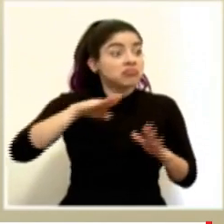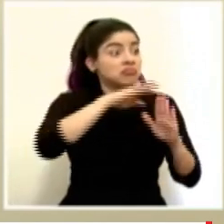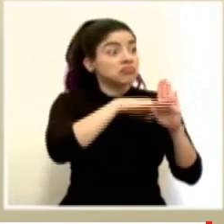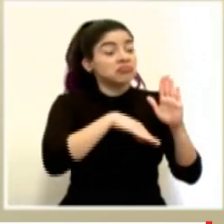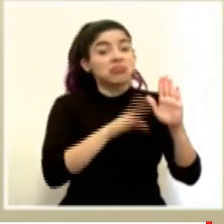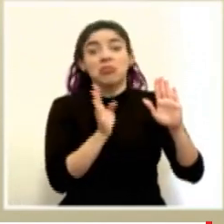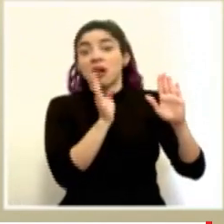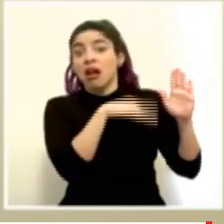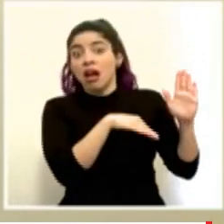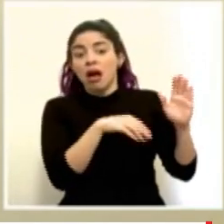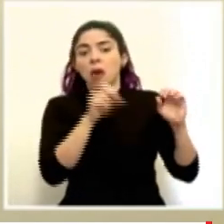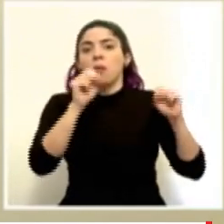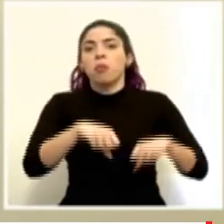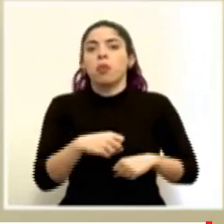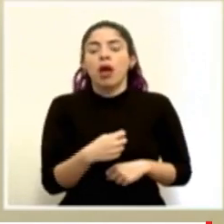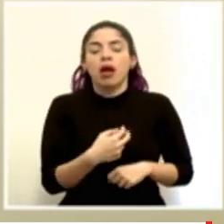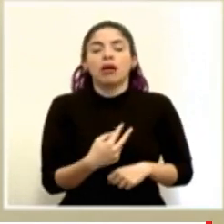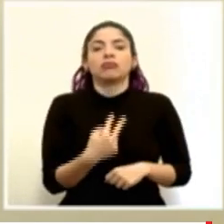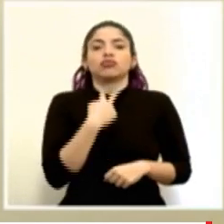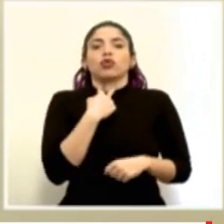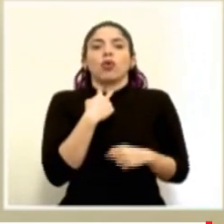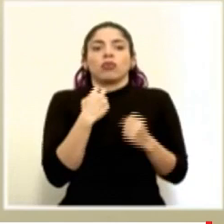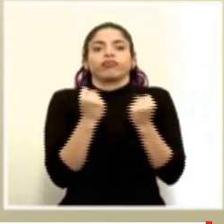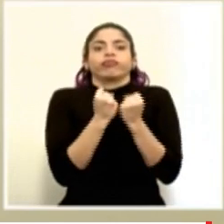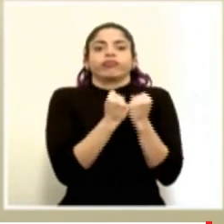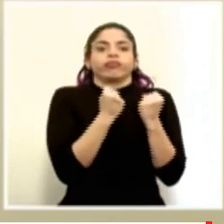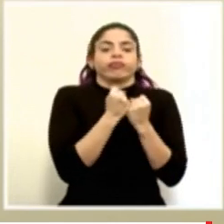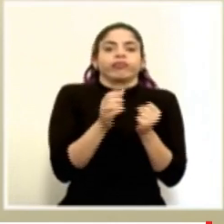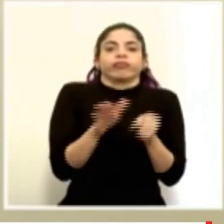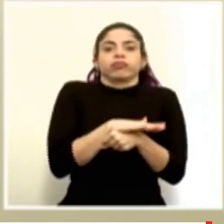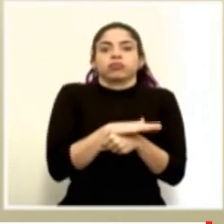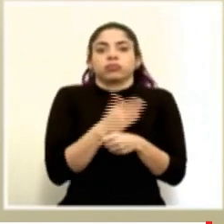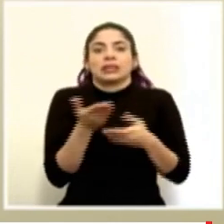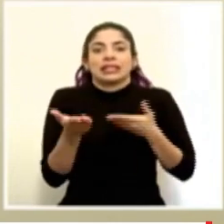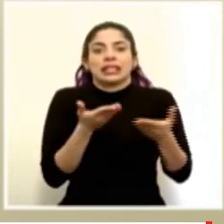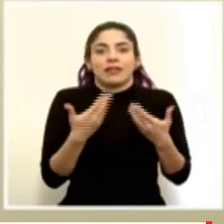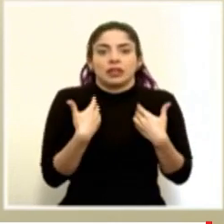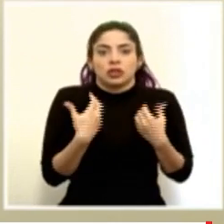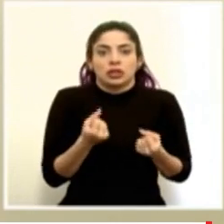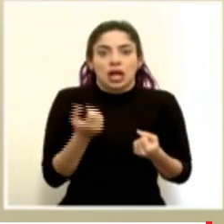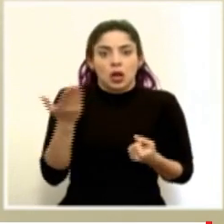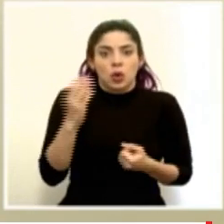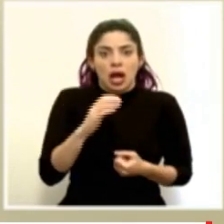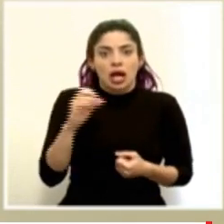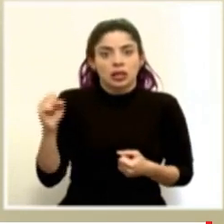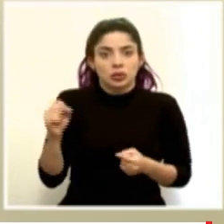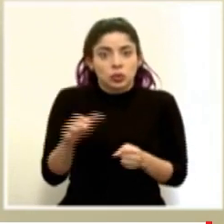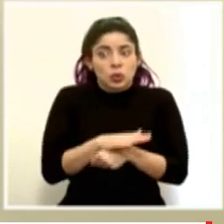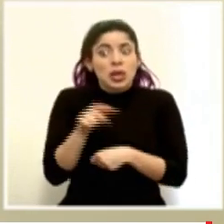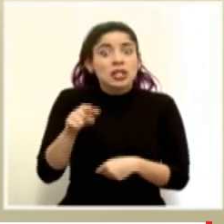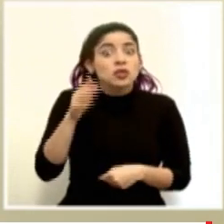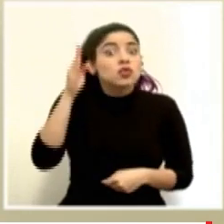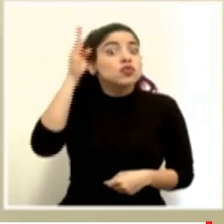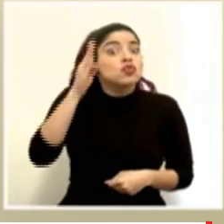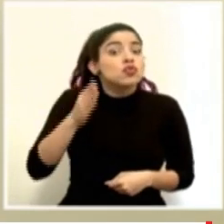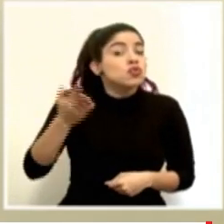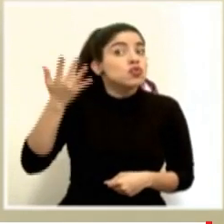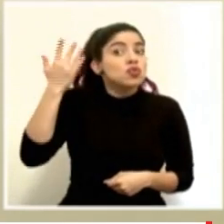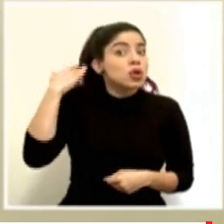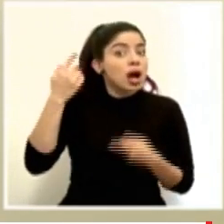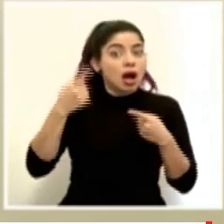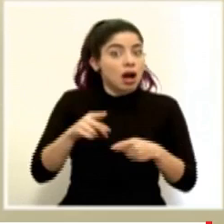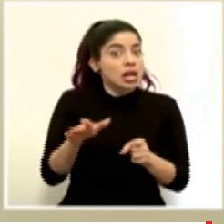corresponde, podemos tener un colapso de los servicios sanitarios de la Caja Costarricense de Seguro Social, algo que nunca hemos